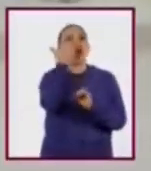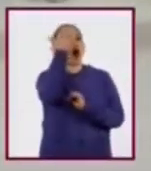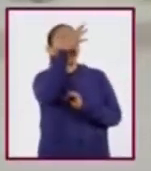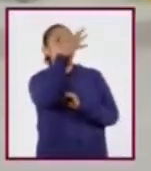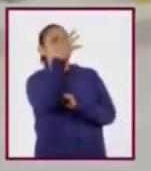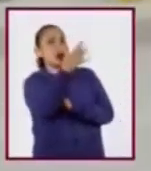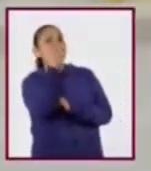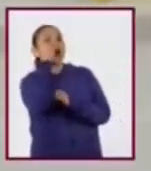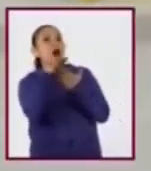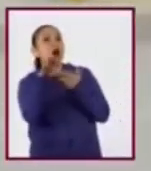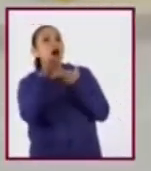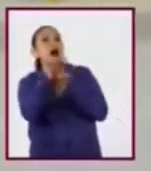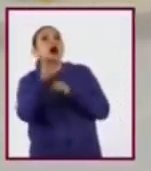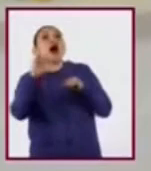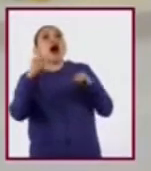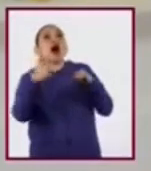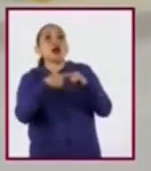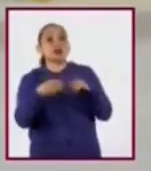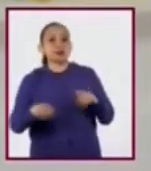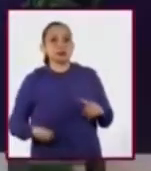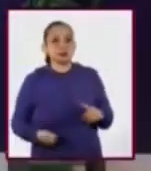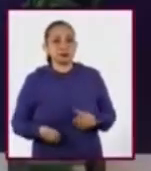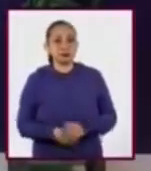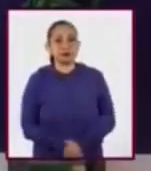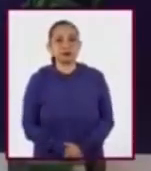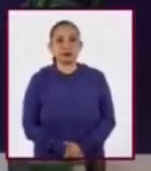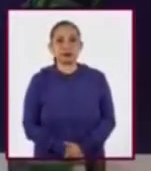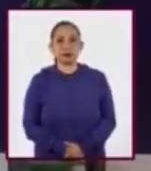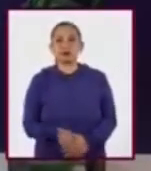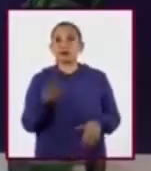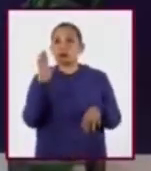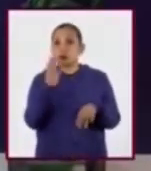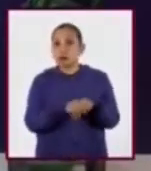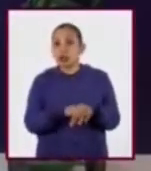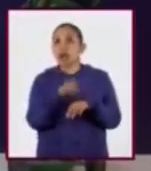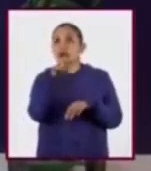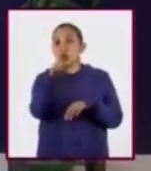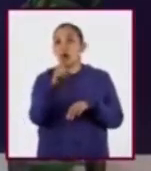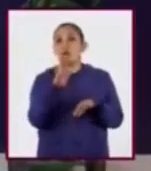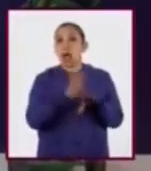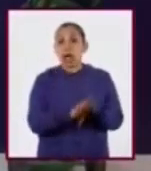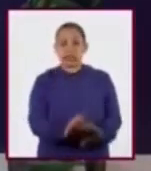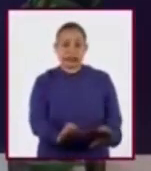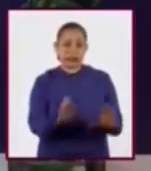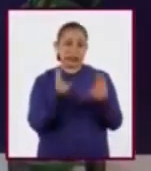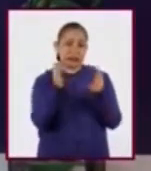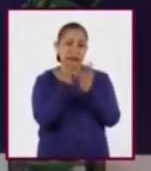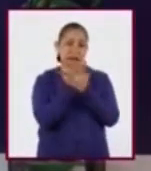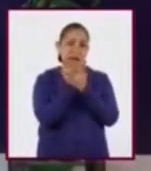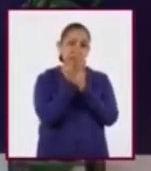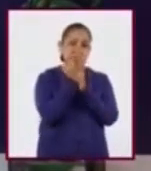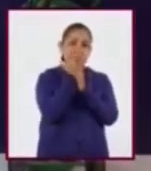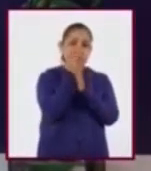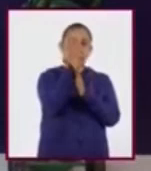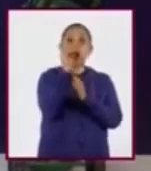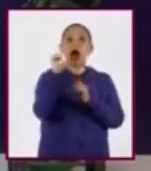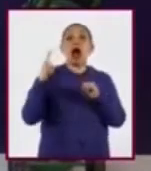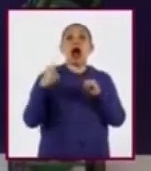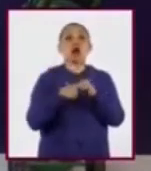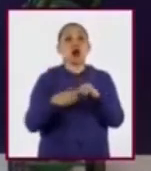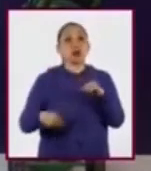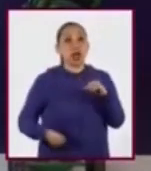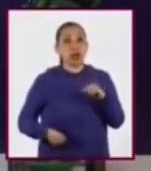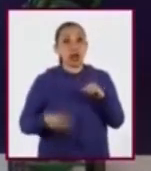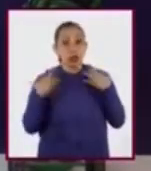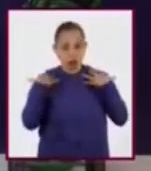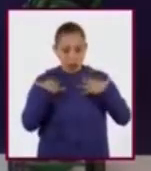adulto para evitar cualquier tipo de accidente. Y sobre todo, extremen las medidas de prevención de accidentes, como